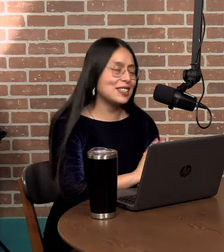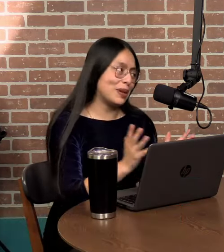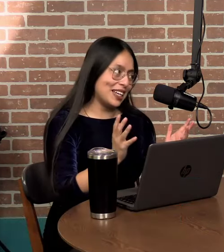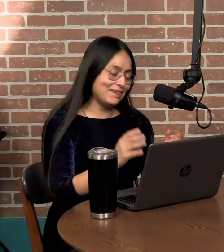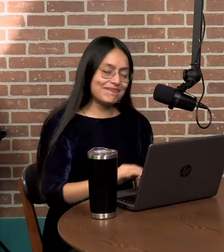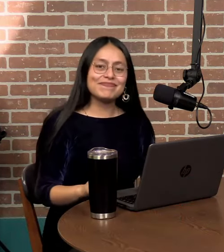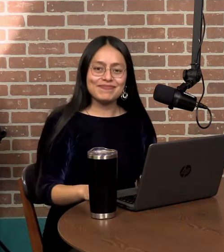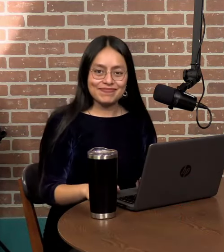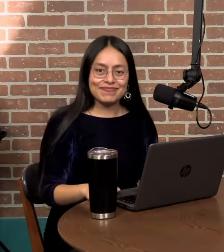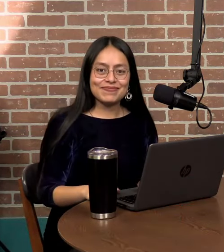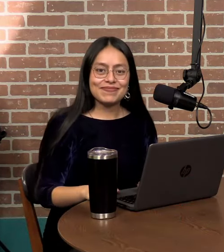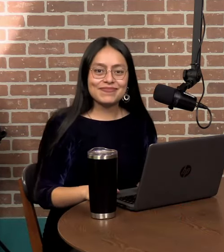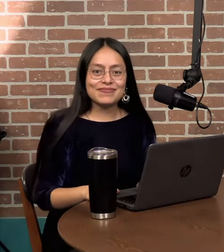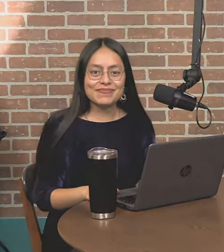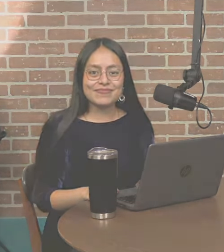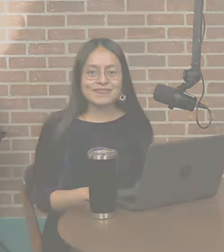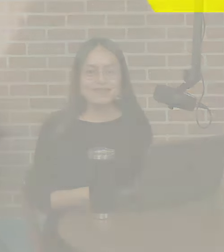este